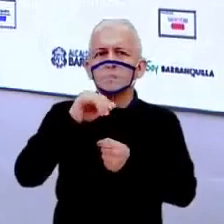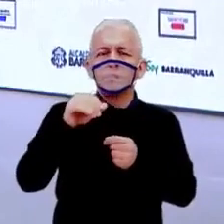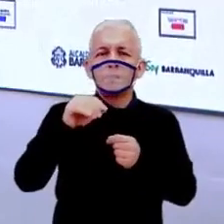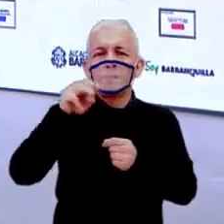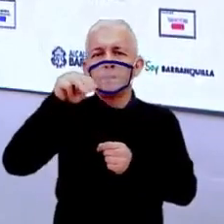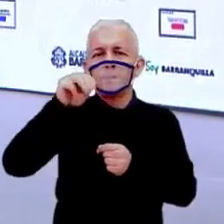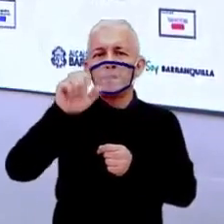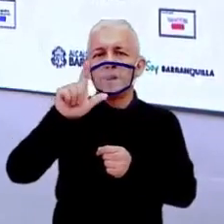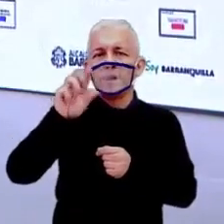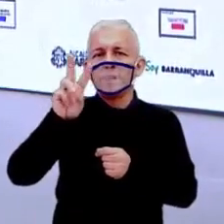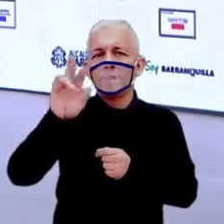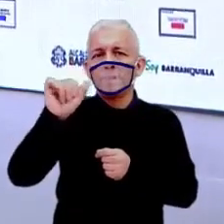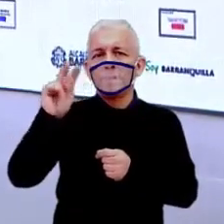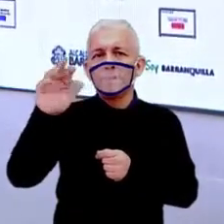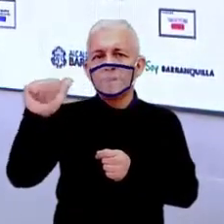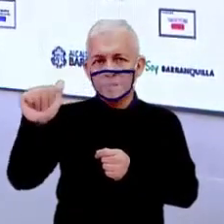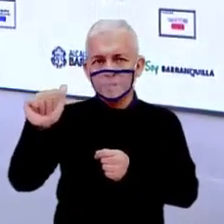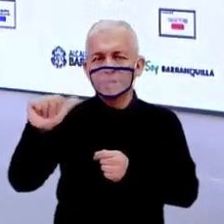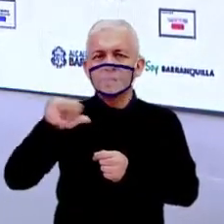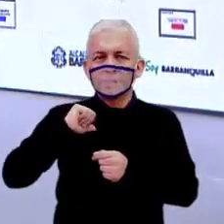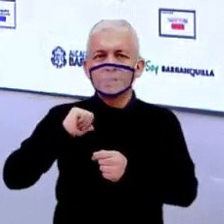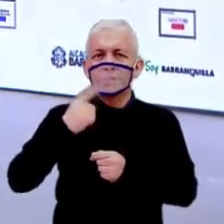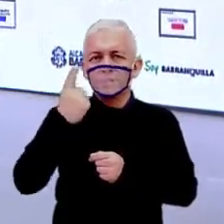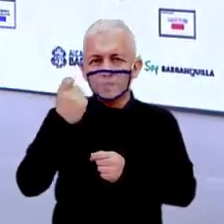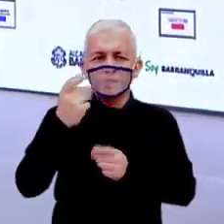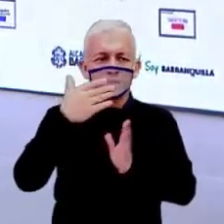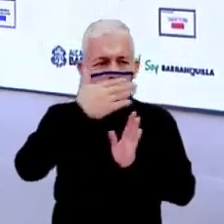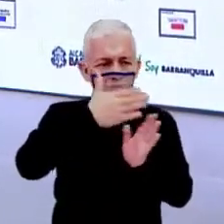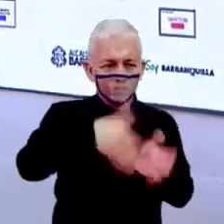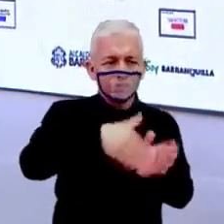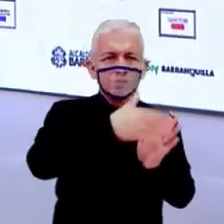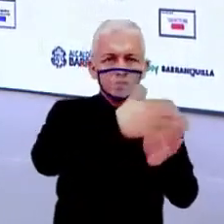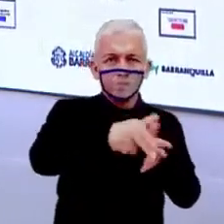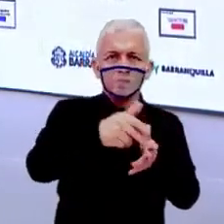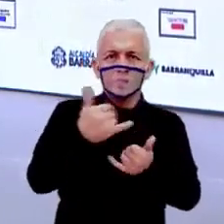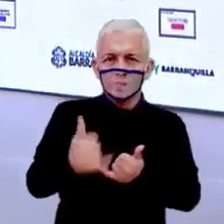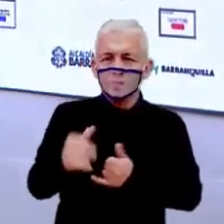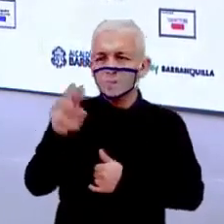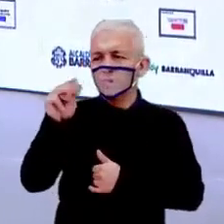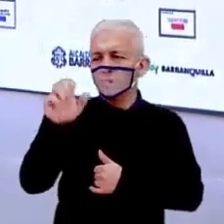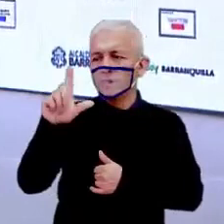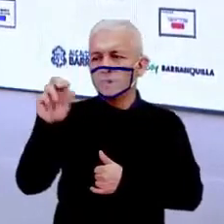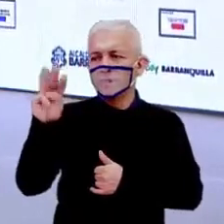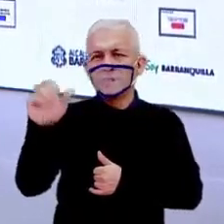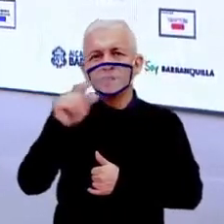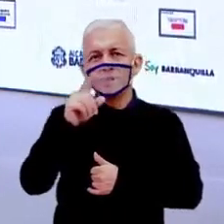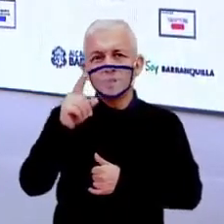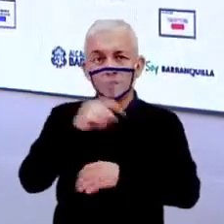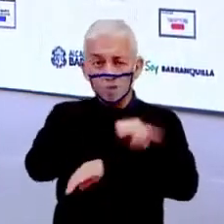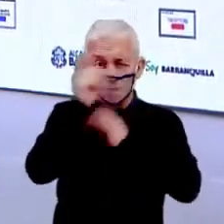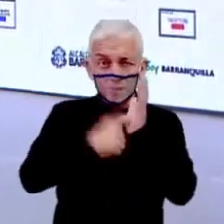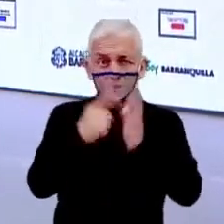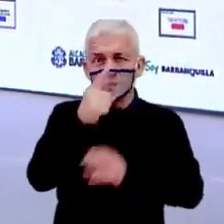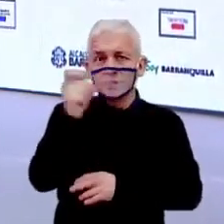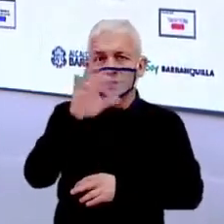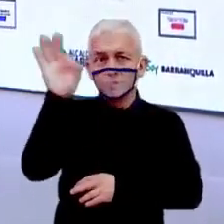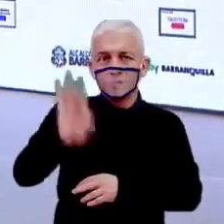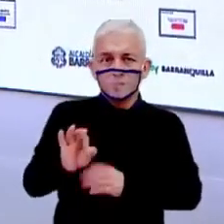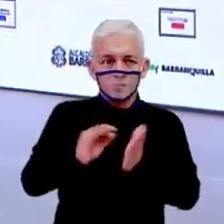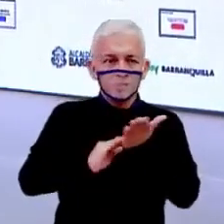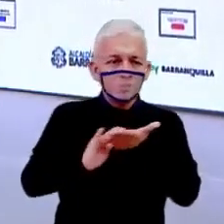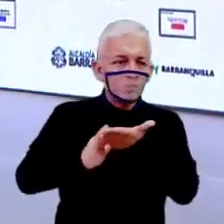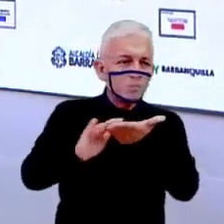tiene muchas vías para pavimentar en este año y va a quedar también 100%